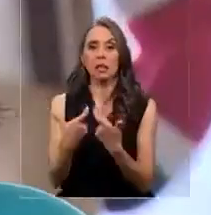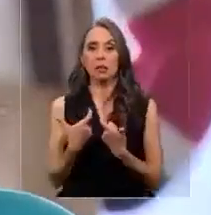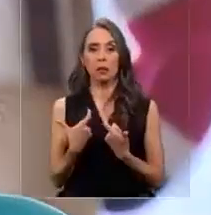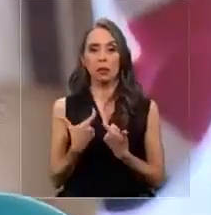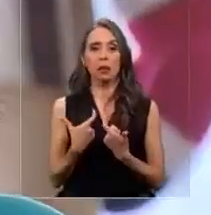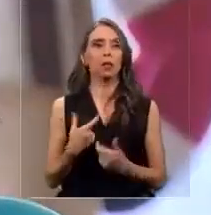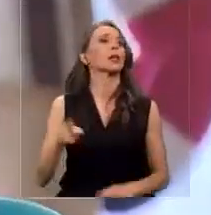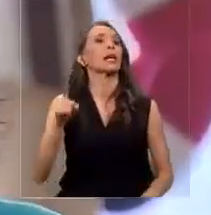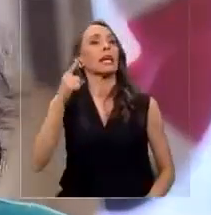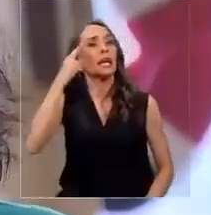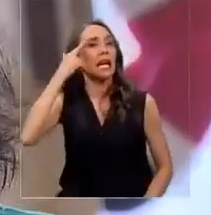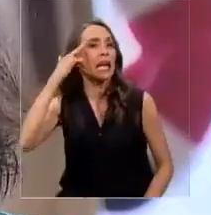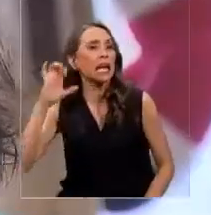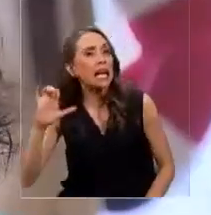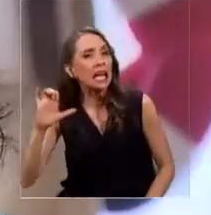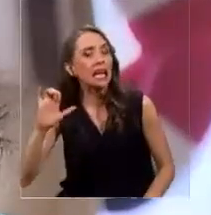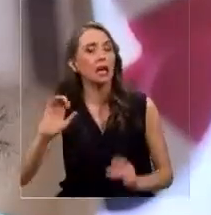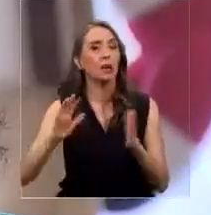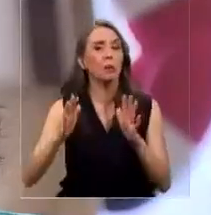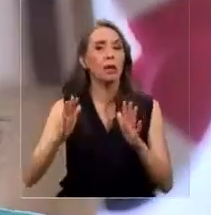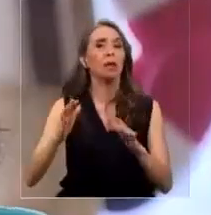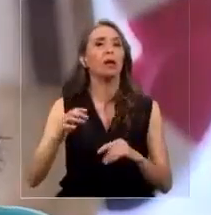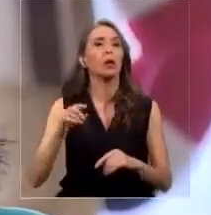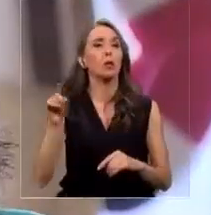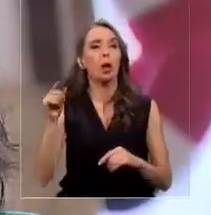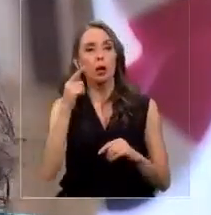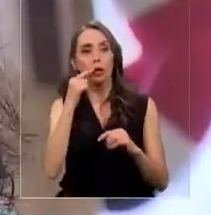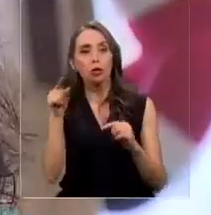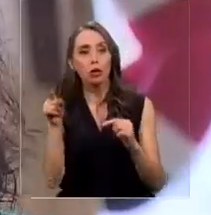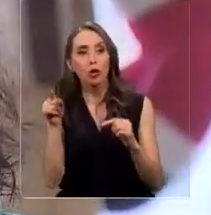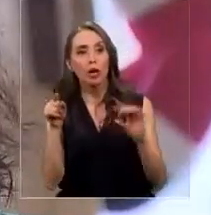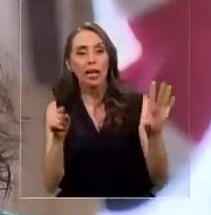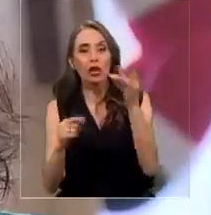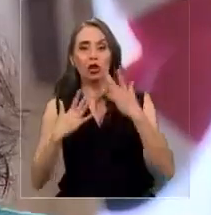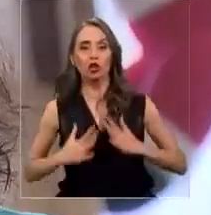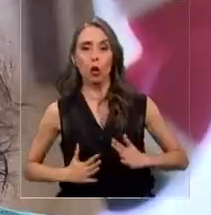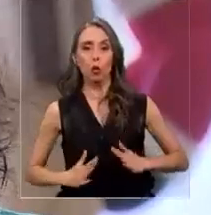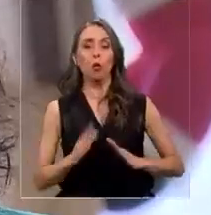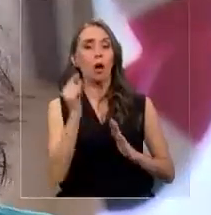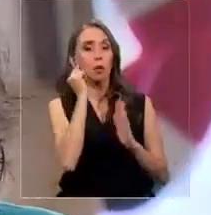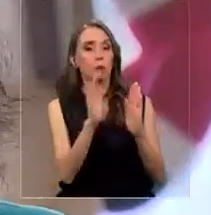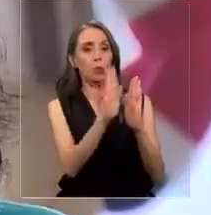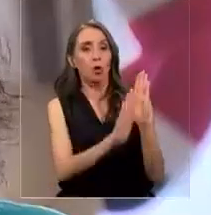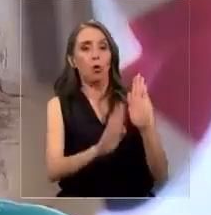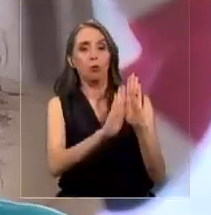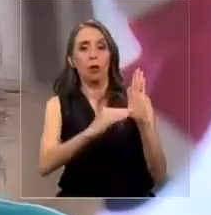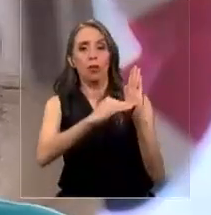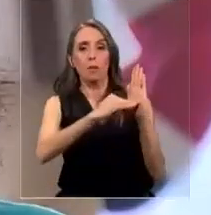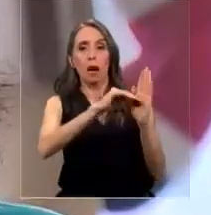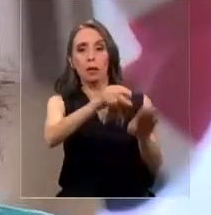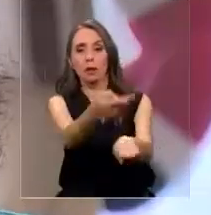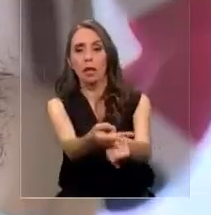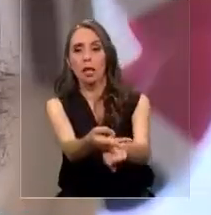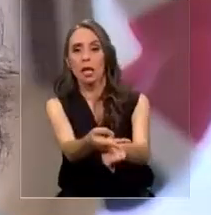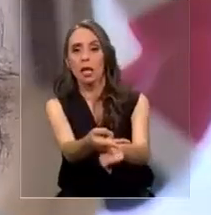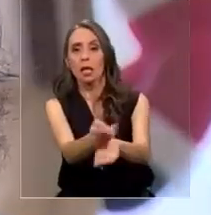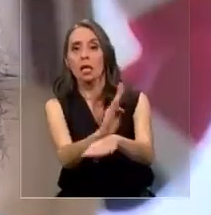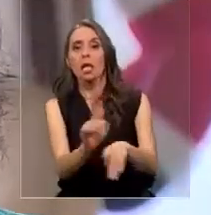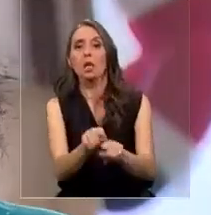Se presume que al momento de encontrarla habían como 4 días en que la Marita quedó botada y tirada como un